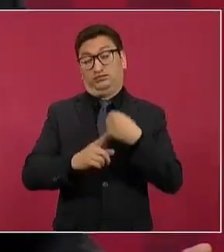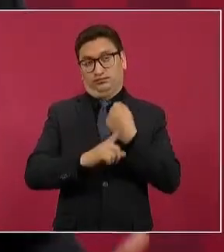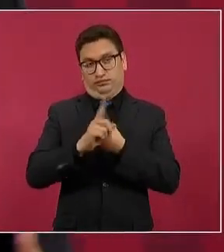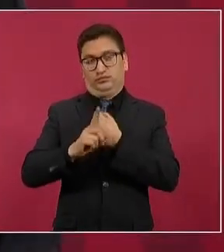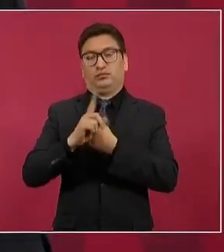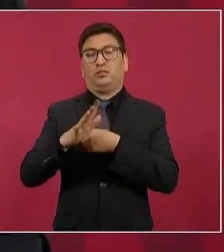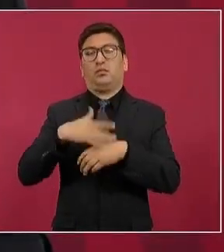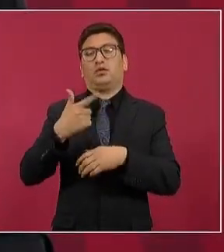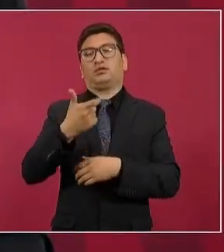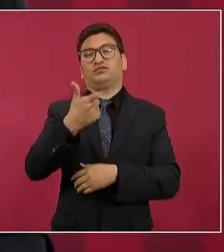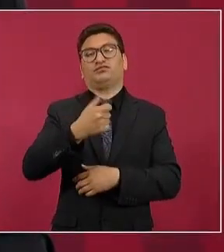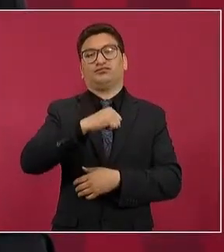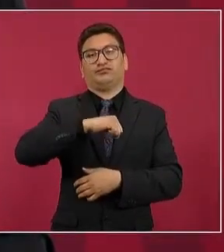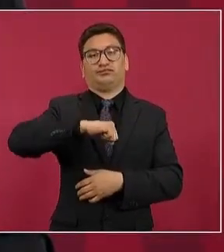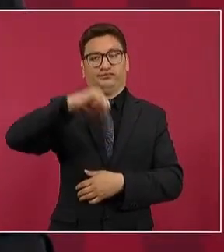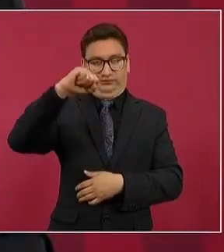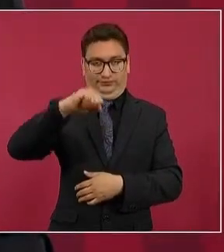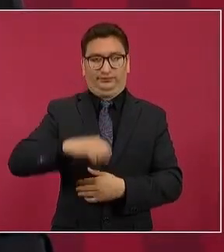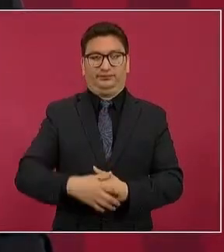la inflación